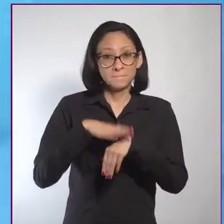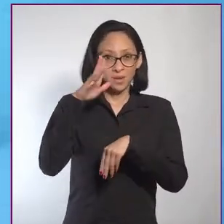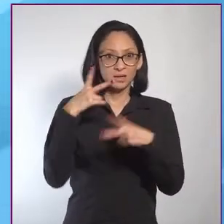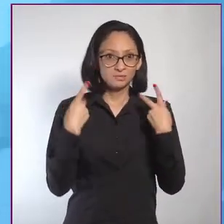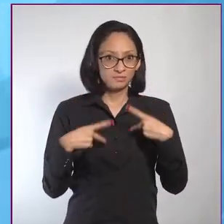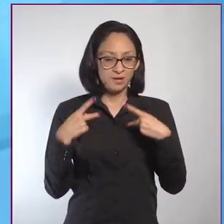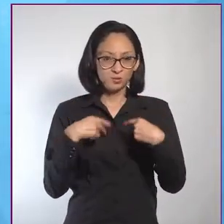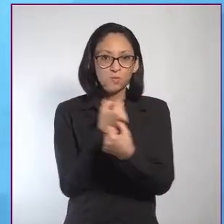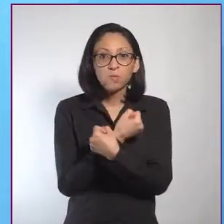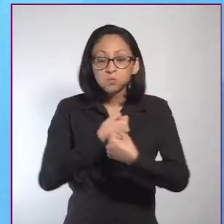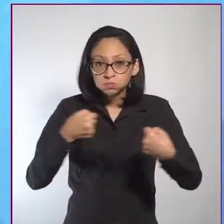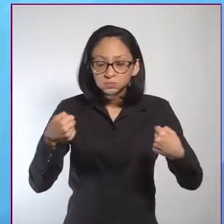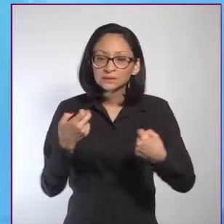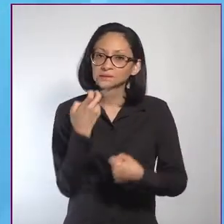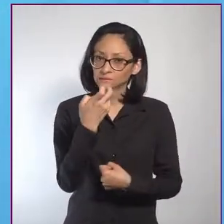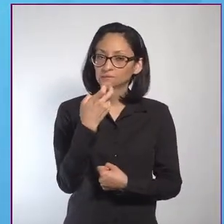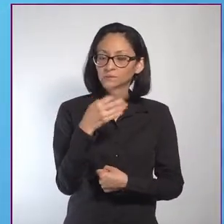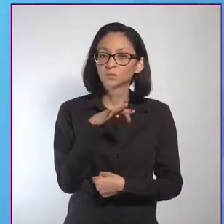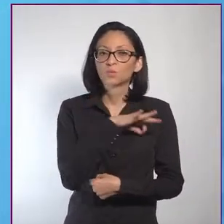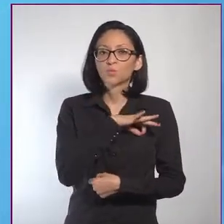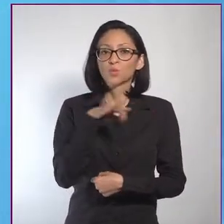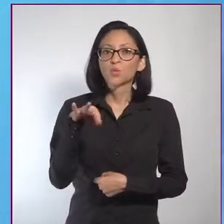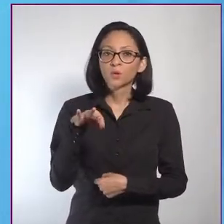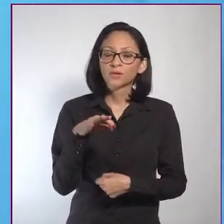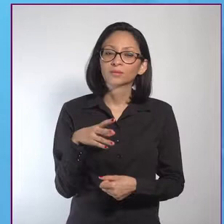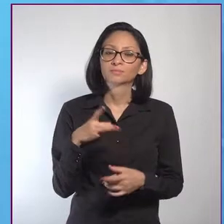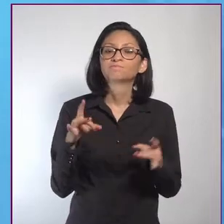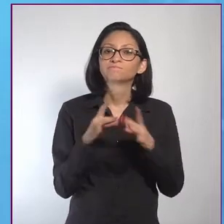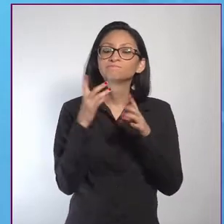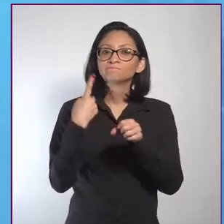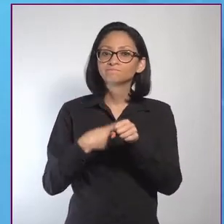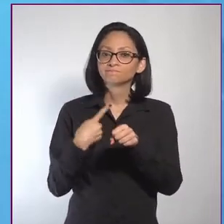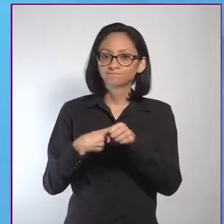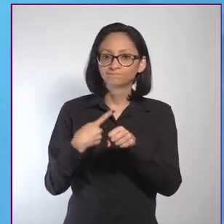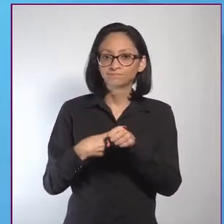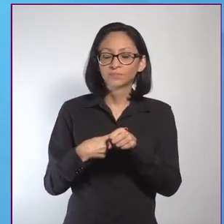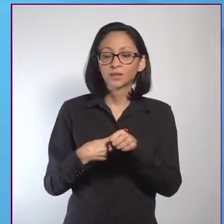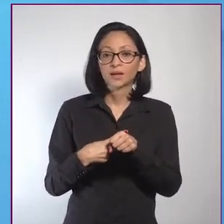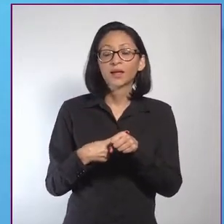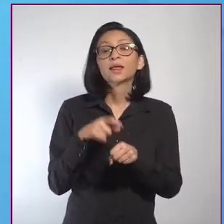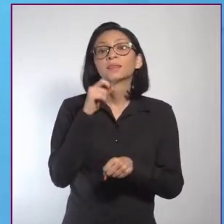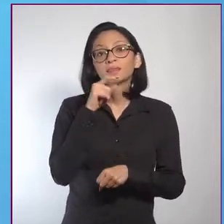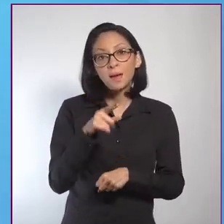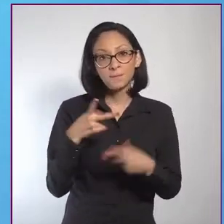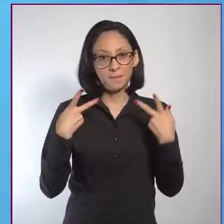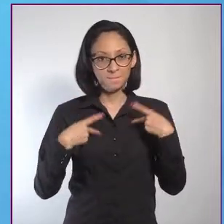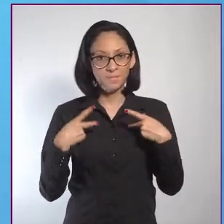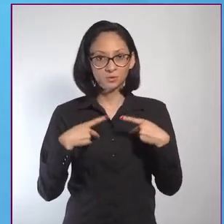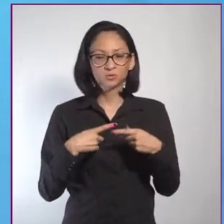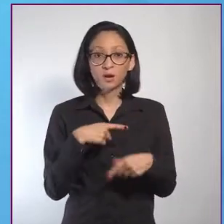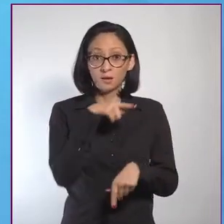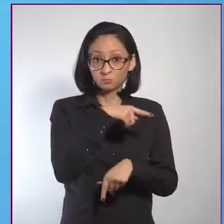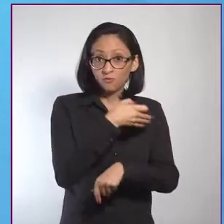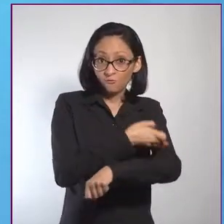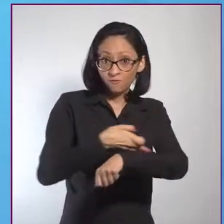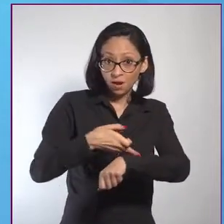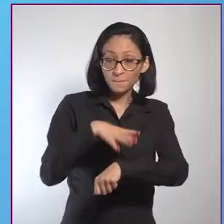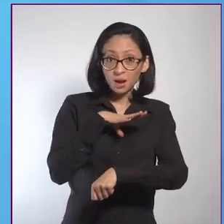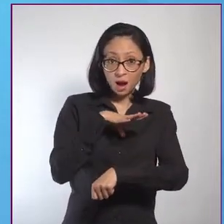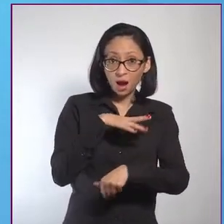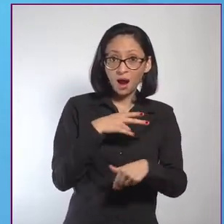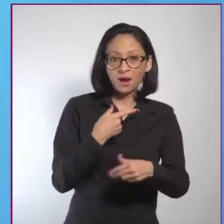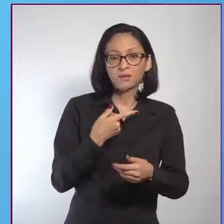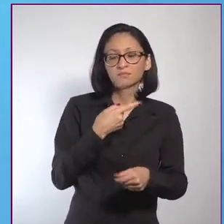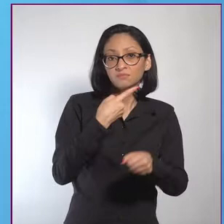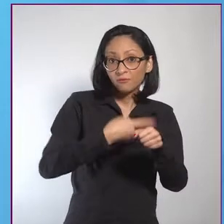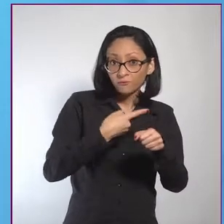sobrepeso u obesidad. Segundo, las personas que tienen antecedentes hereditarios, o sea, que alguno